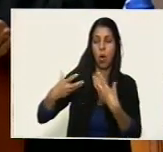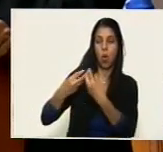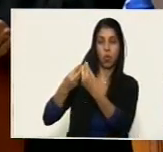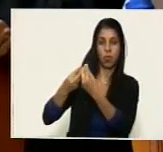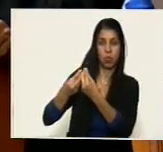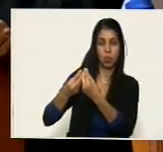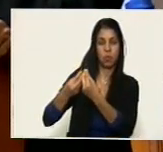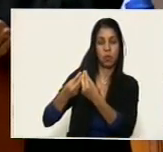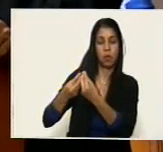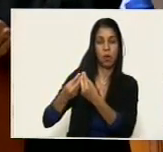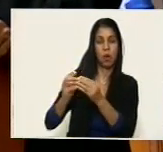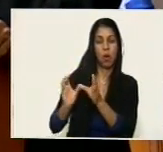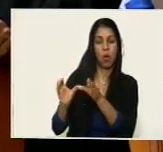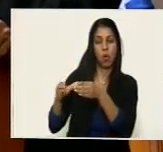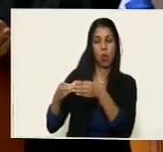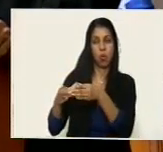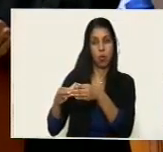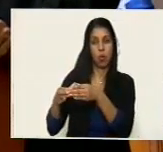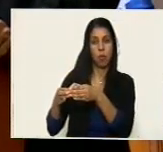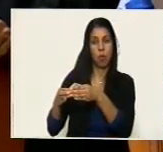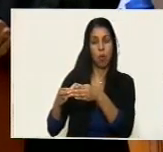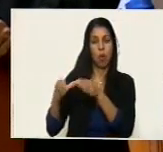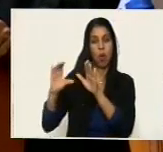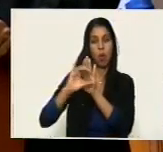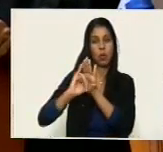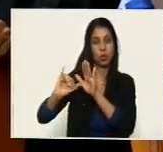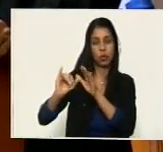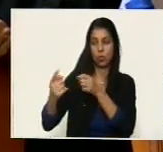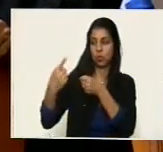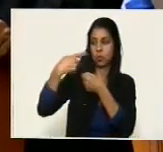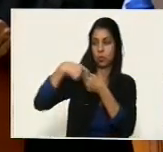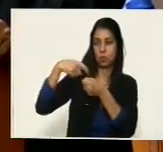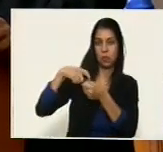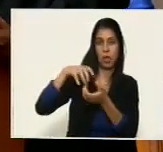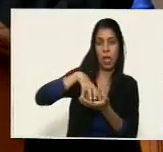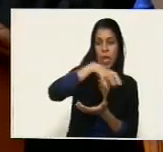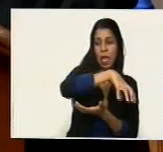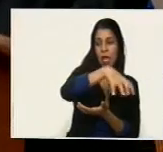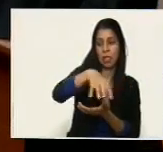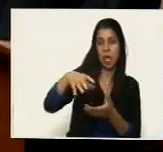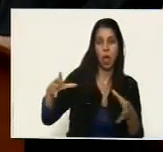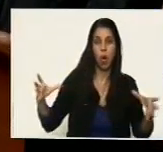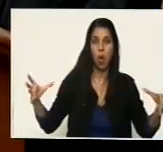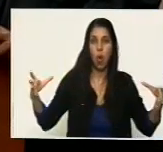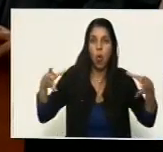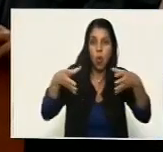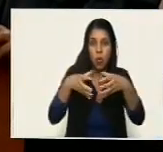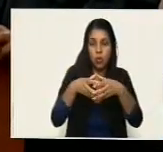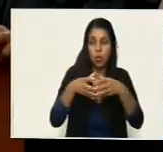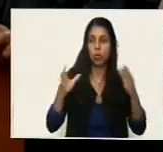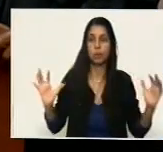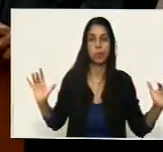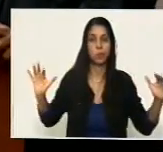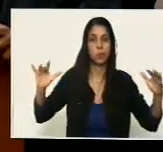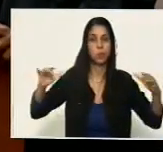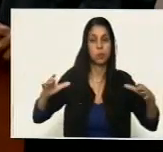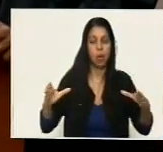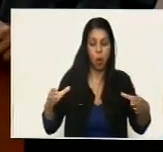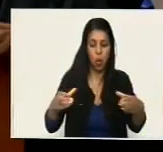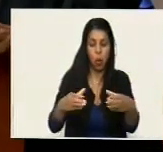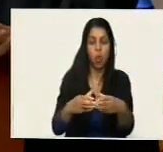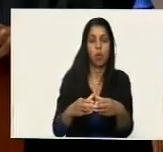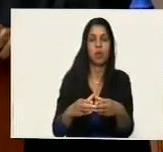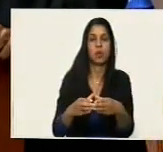del bloque de los constituyentes estadales, hicimos una asamblea de